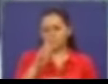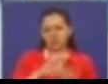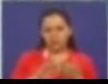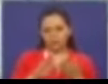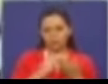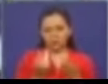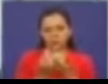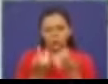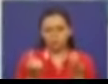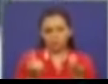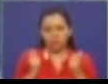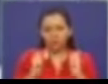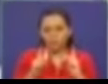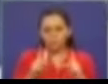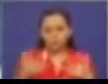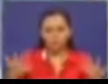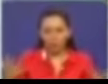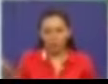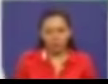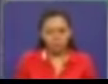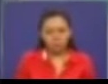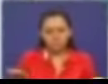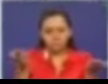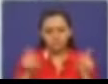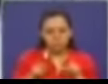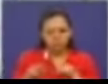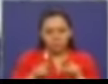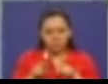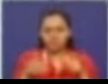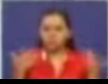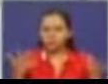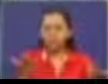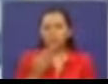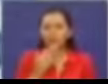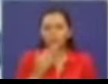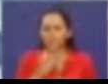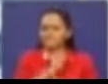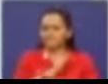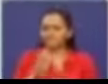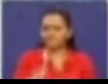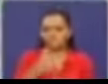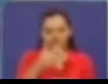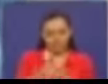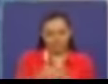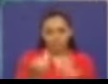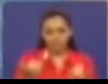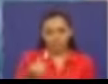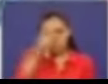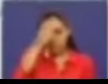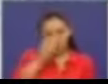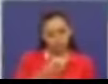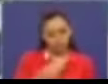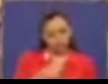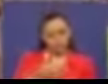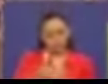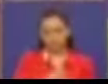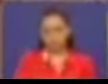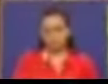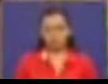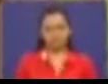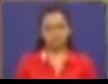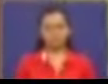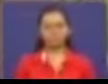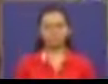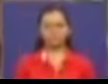compañeros, por falta de oportunidades. Y eso tenemos que acabarlo. Y eso lo vamos a acabar con nuestra revolución ciudadana.